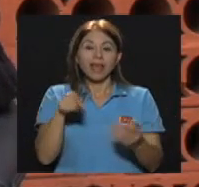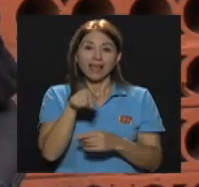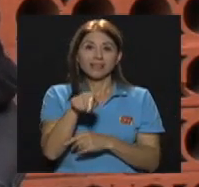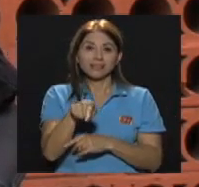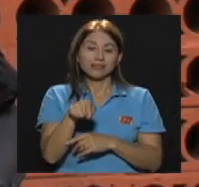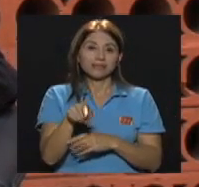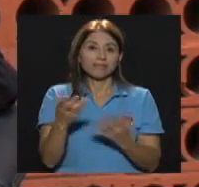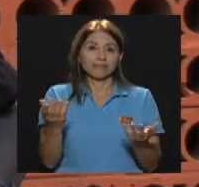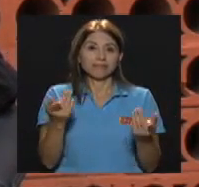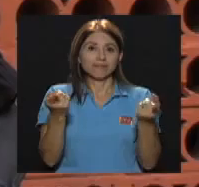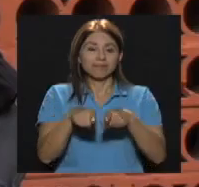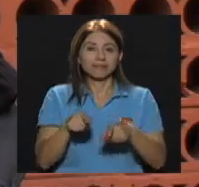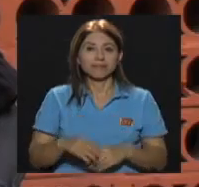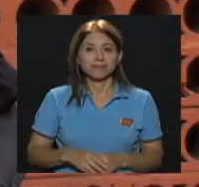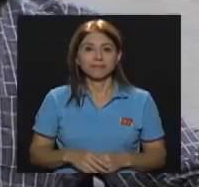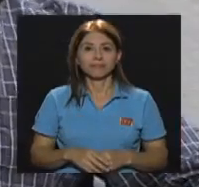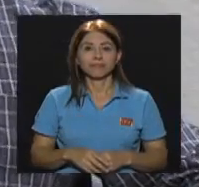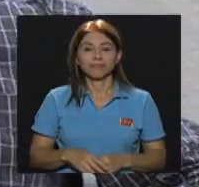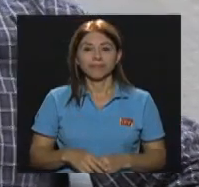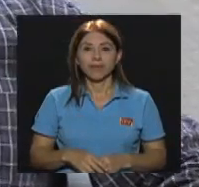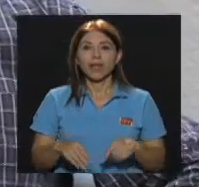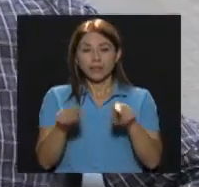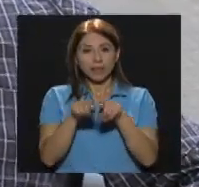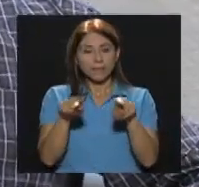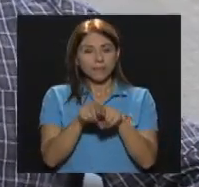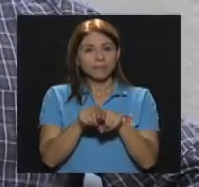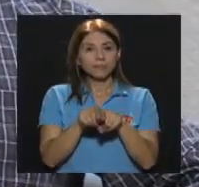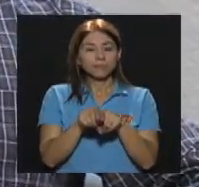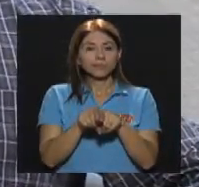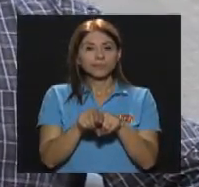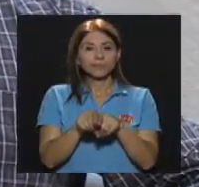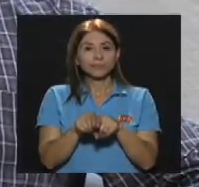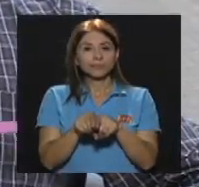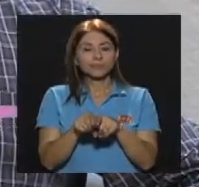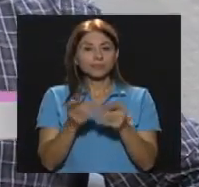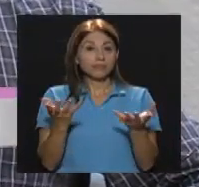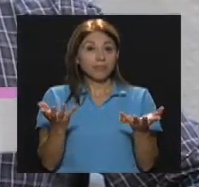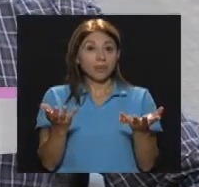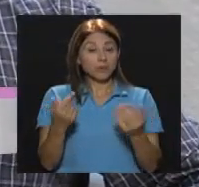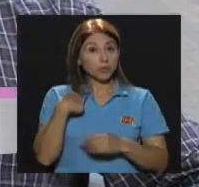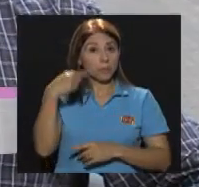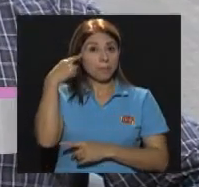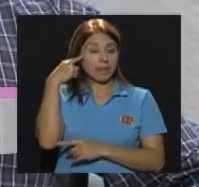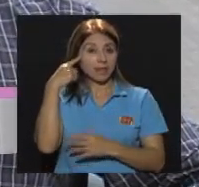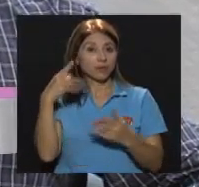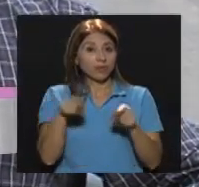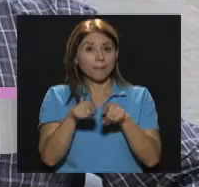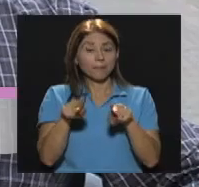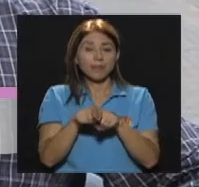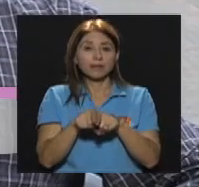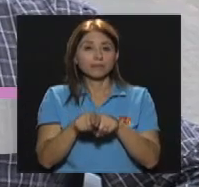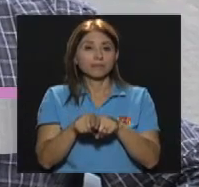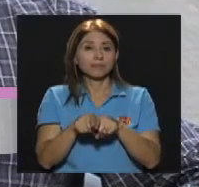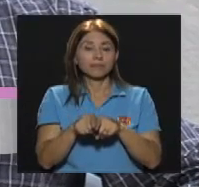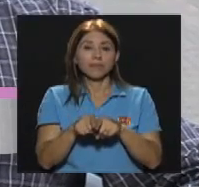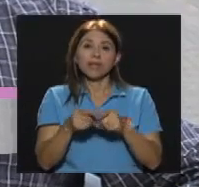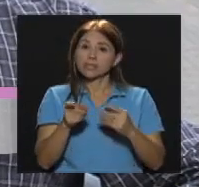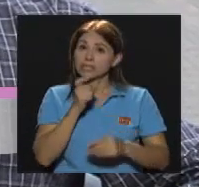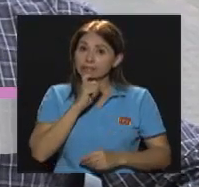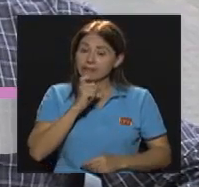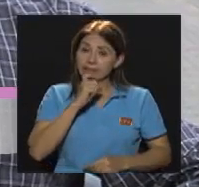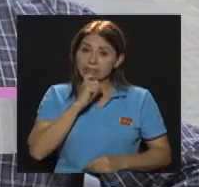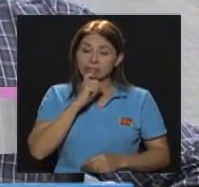esa enfermedad, ¿verdad? Yo acá también quería anotar que, pues, imagino que también debe ser bastante difícil